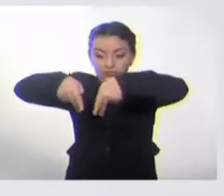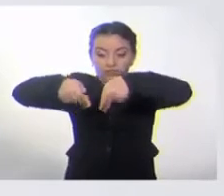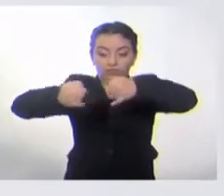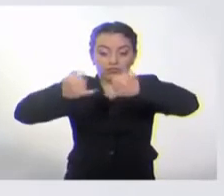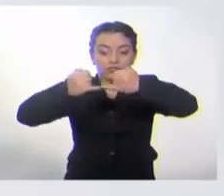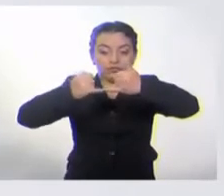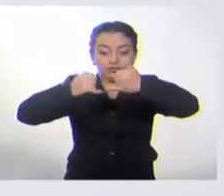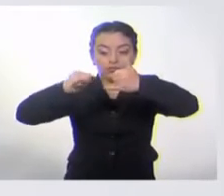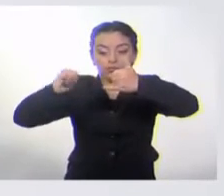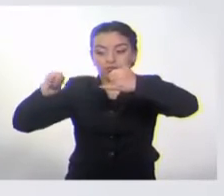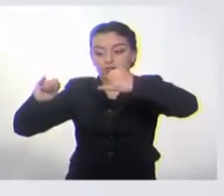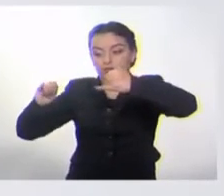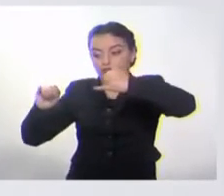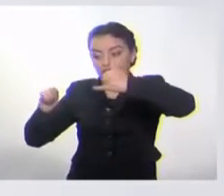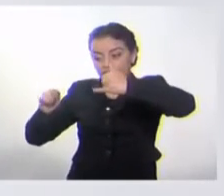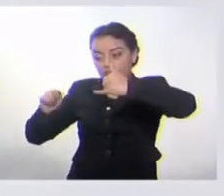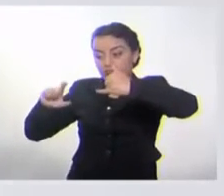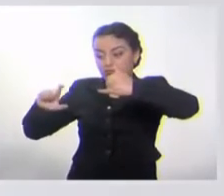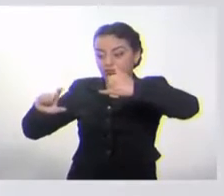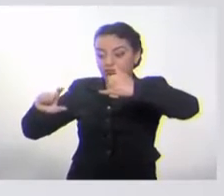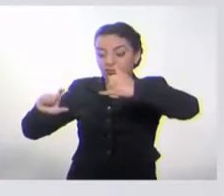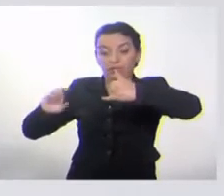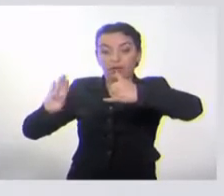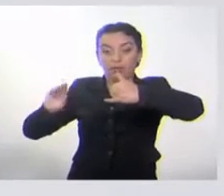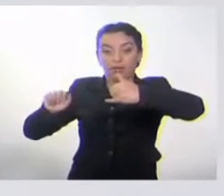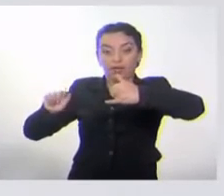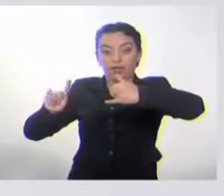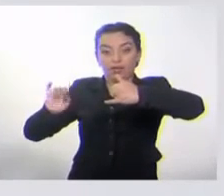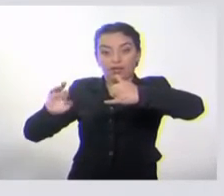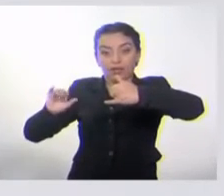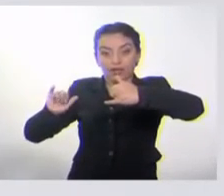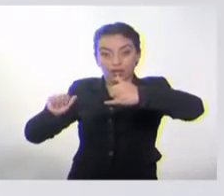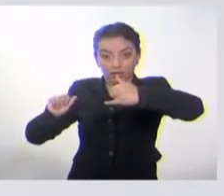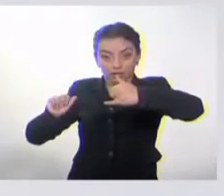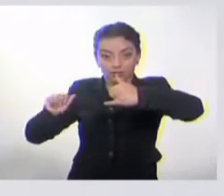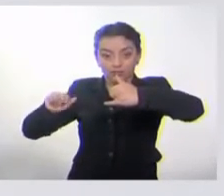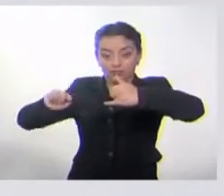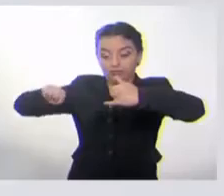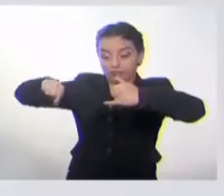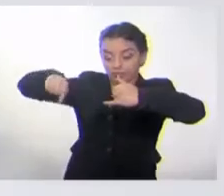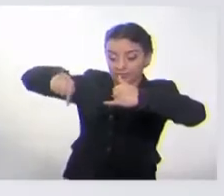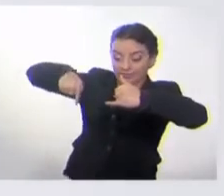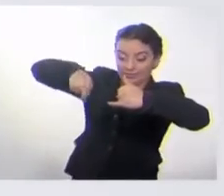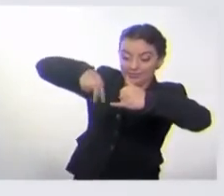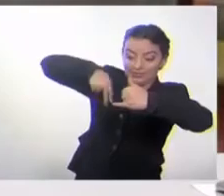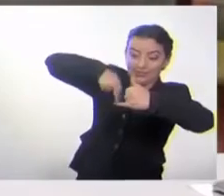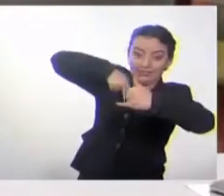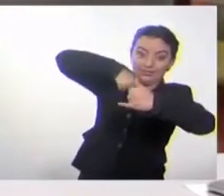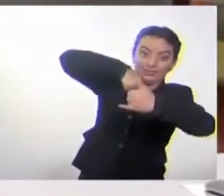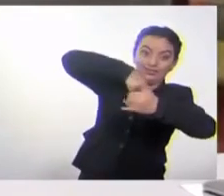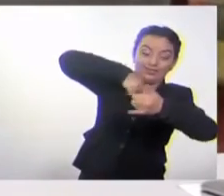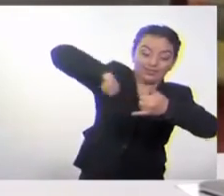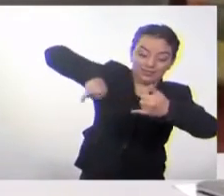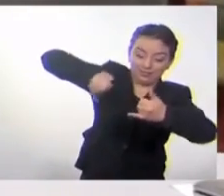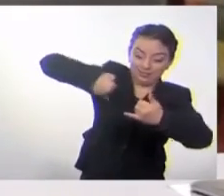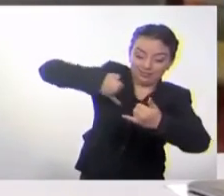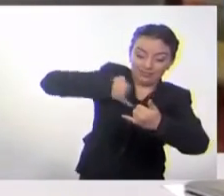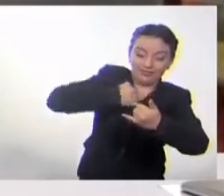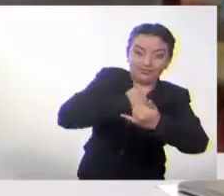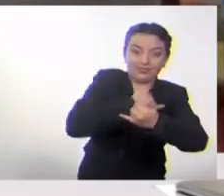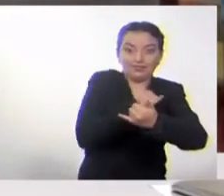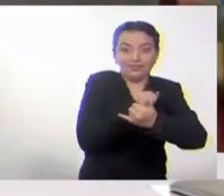9 voltios y vamos a cerrar nuestro circuito eléctrico. Ahora que lo tenemos